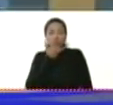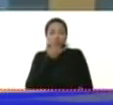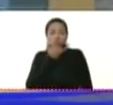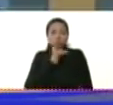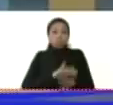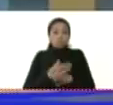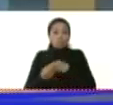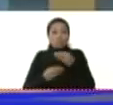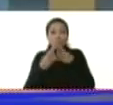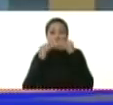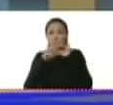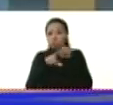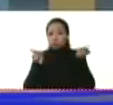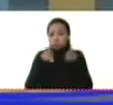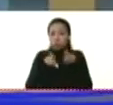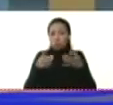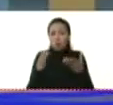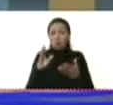que cometimos todos.